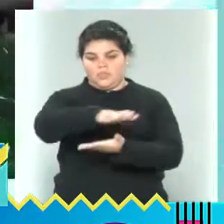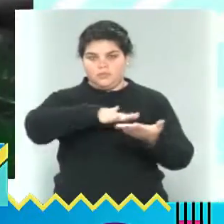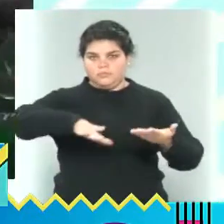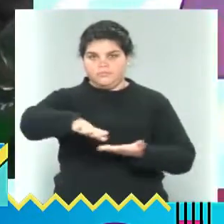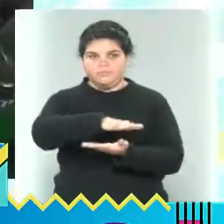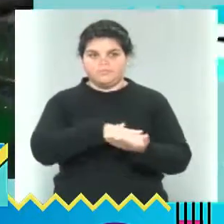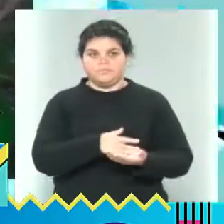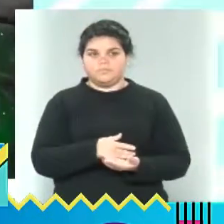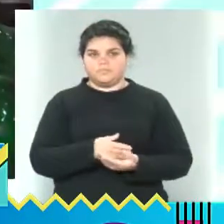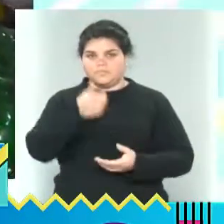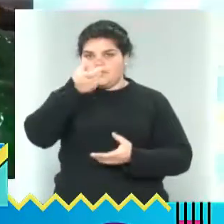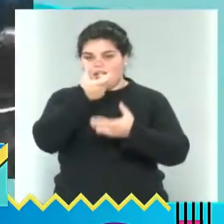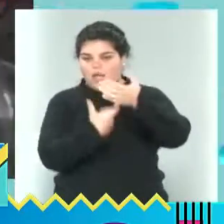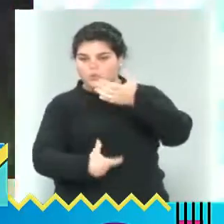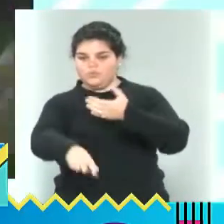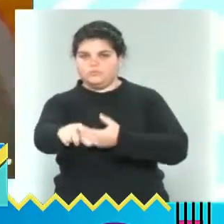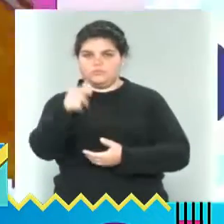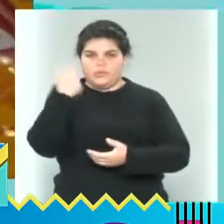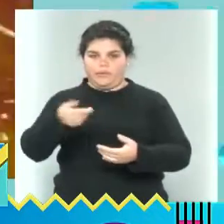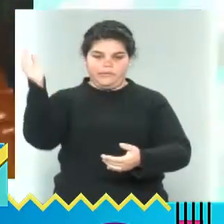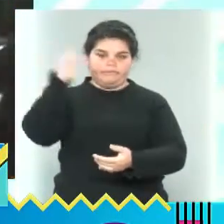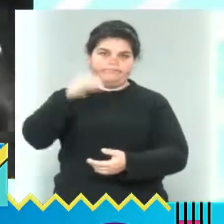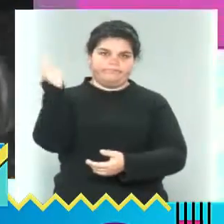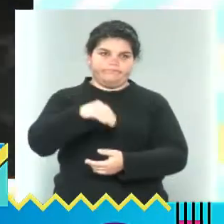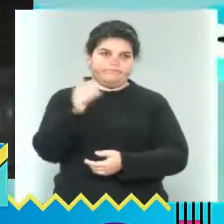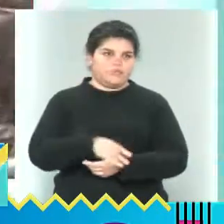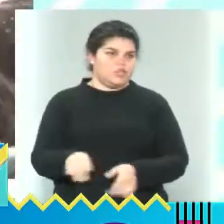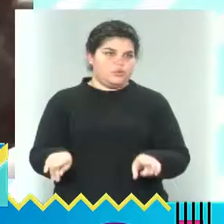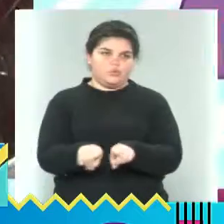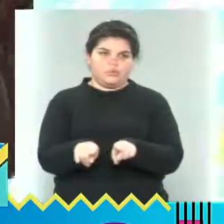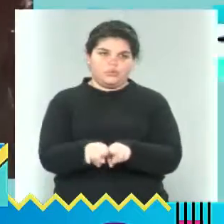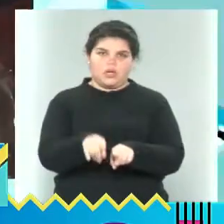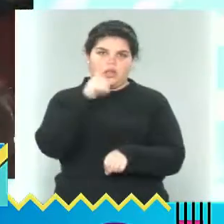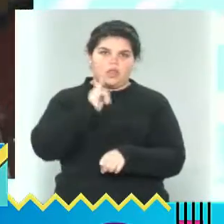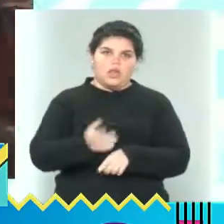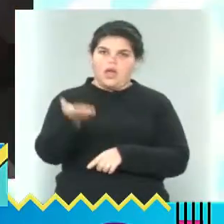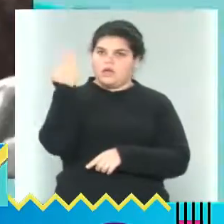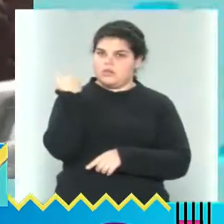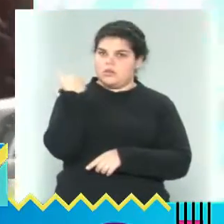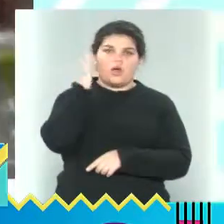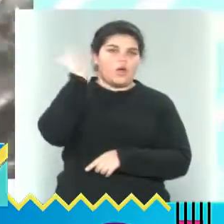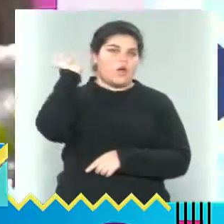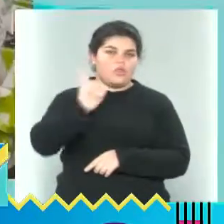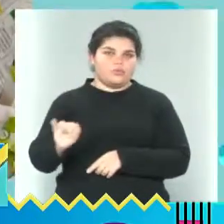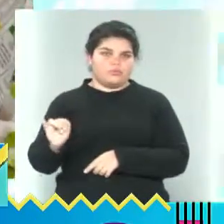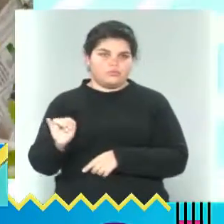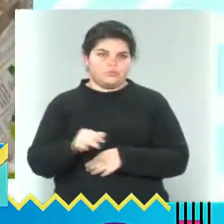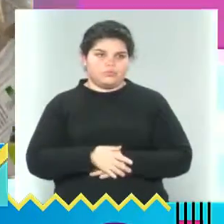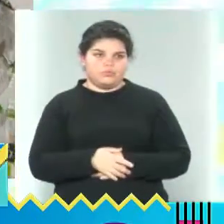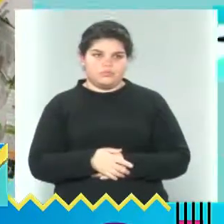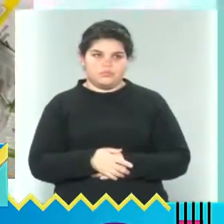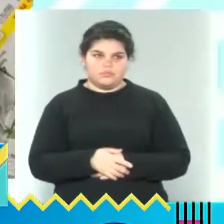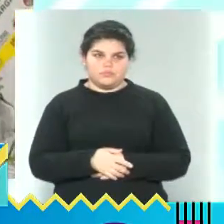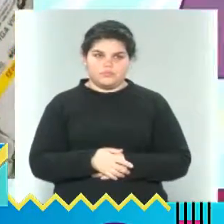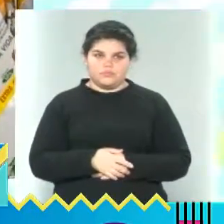cualquier cosa y las cloacas colapsan, como colapsó ahora ayer en Godoy Cruz, y realmente